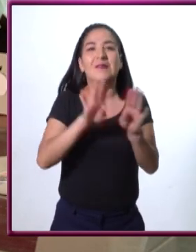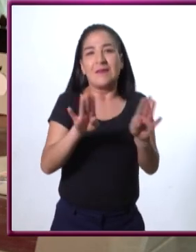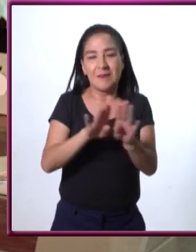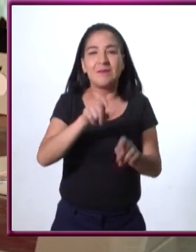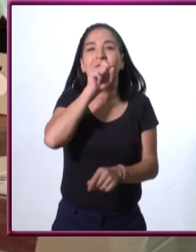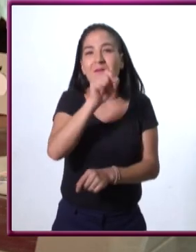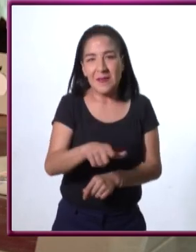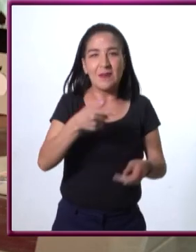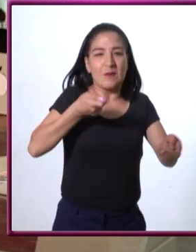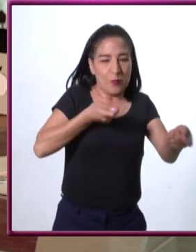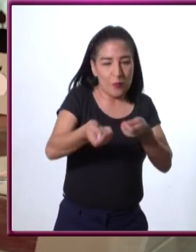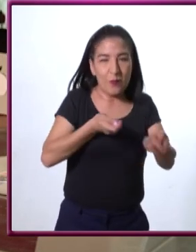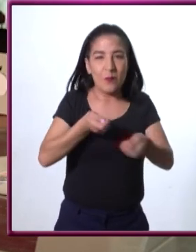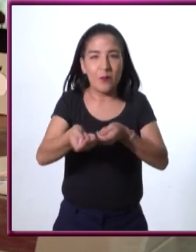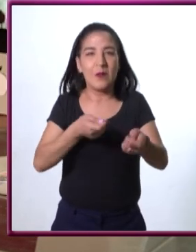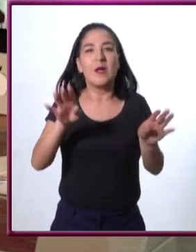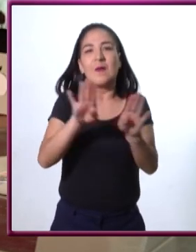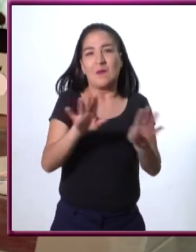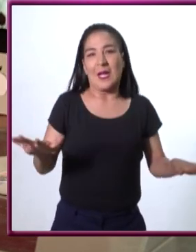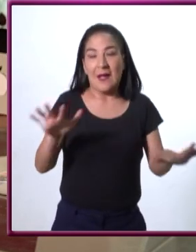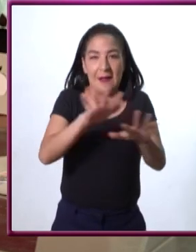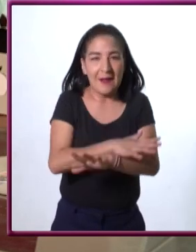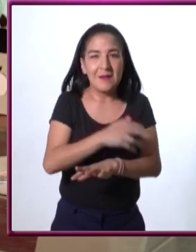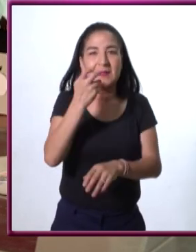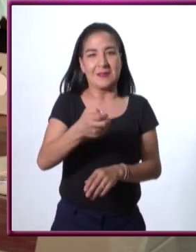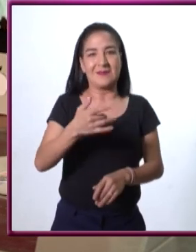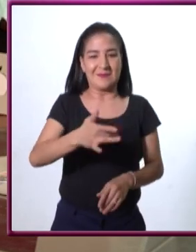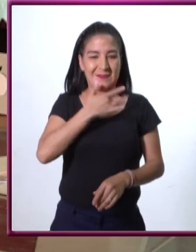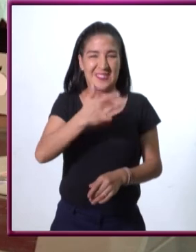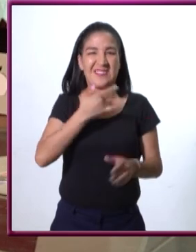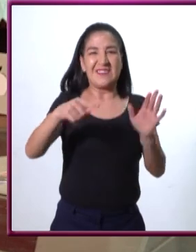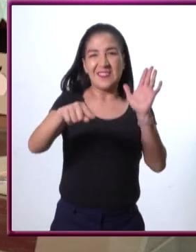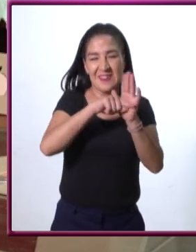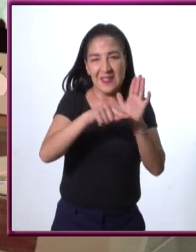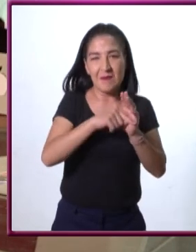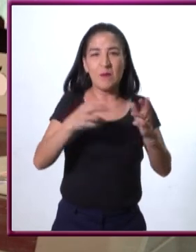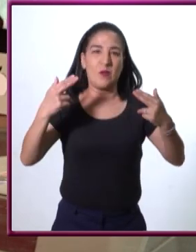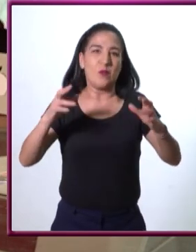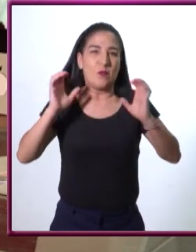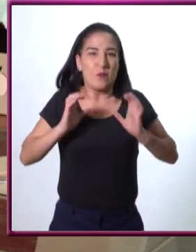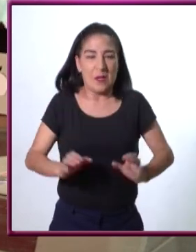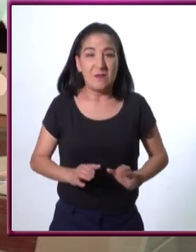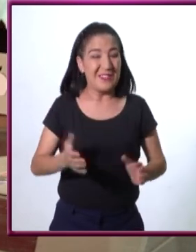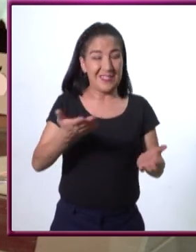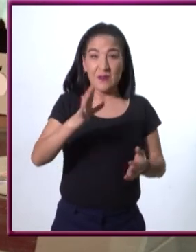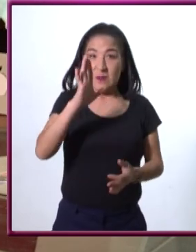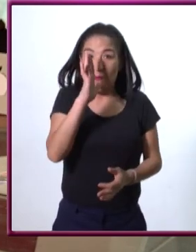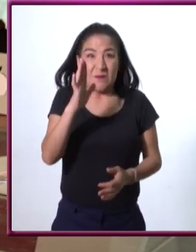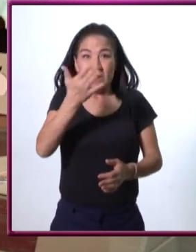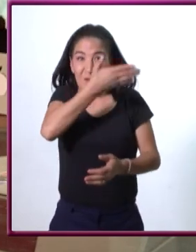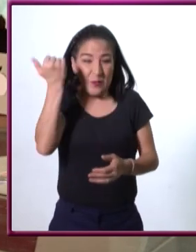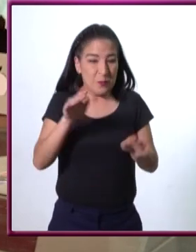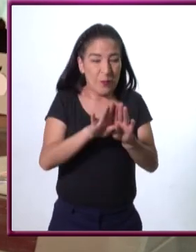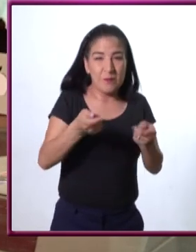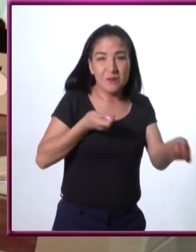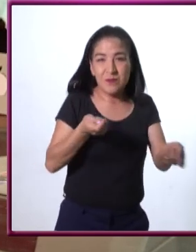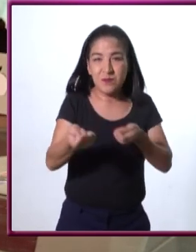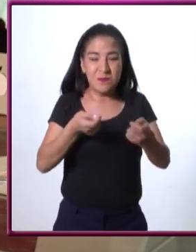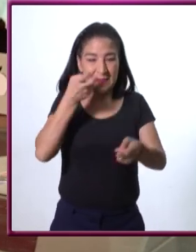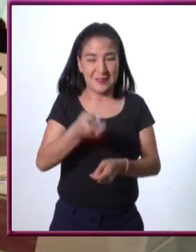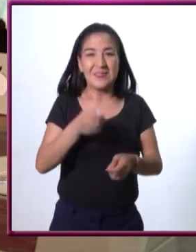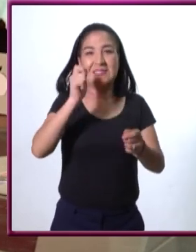cometemos errores, muchas veces estamos aprendiendo a interactuar con otras personas, sobre todo los niños, cuando